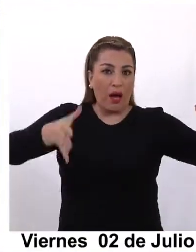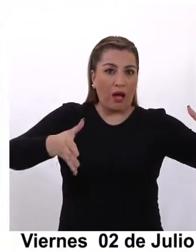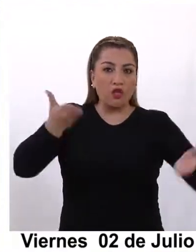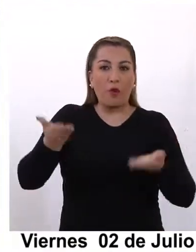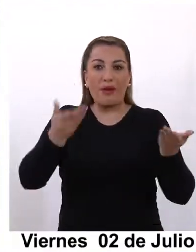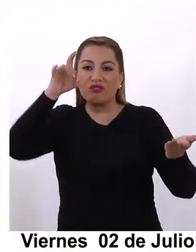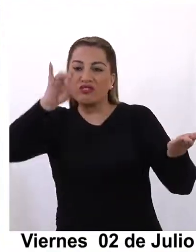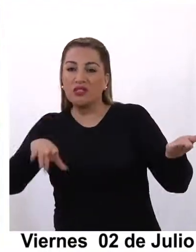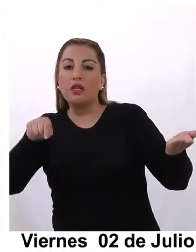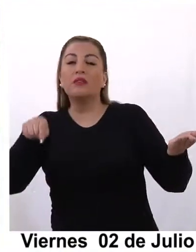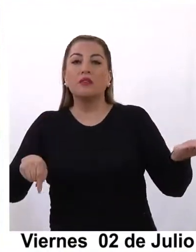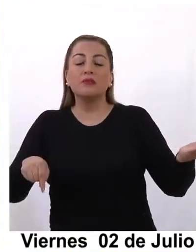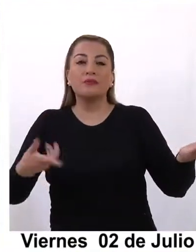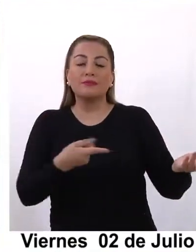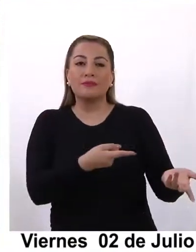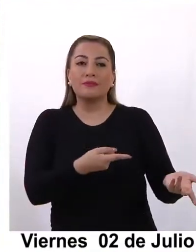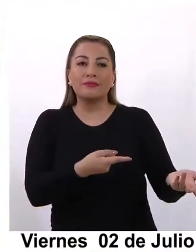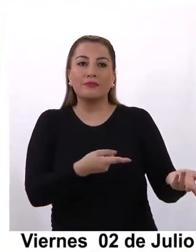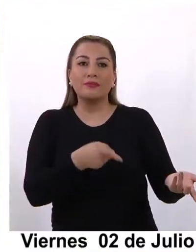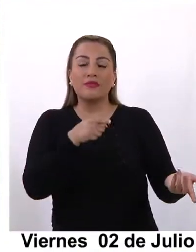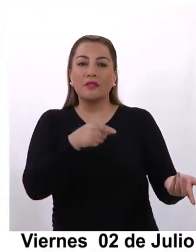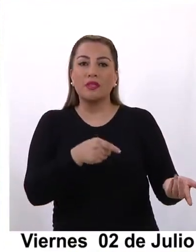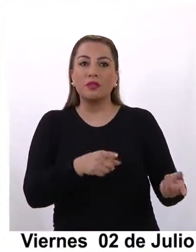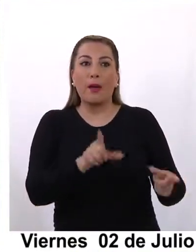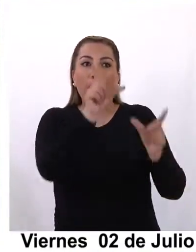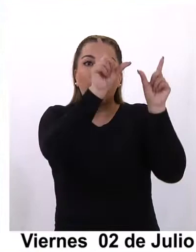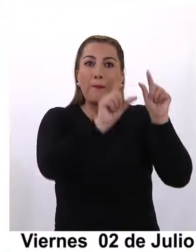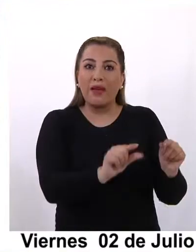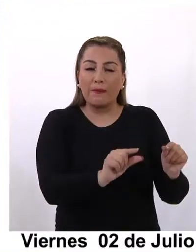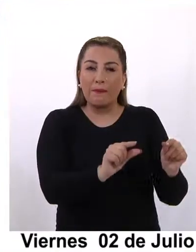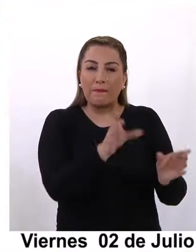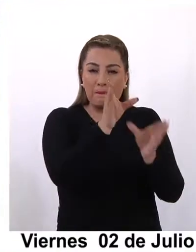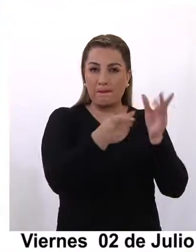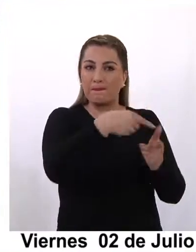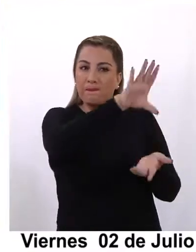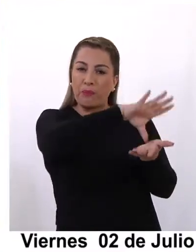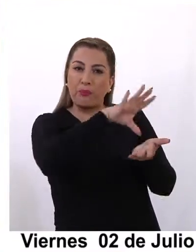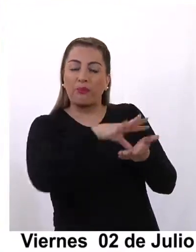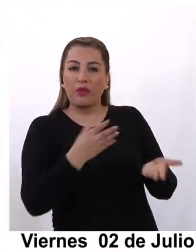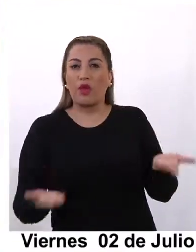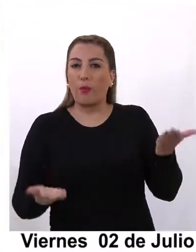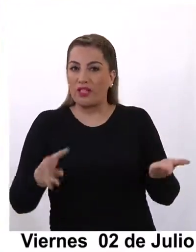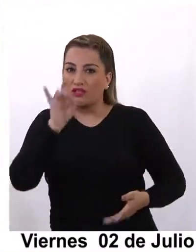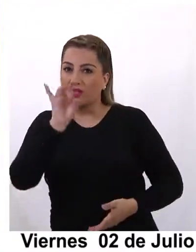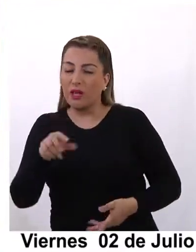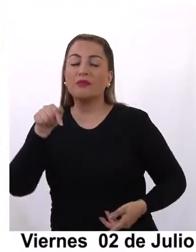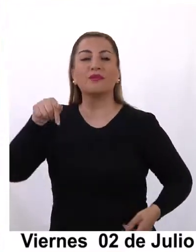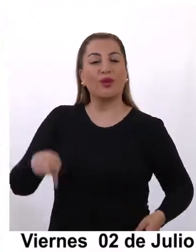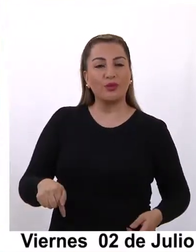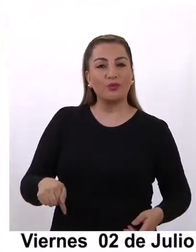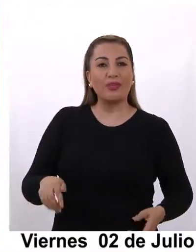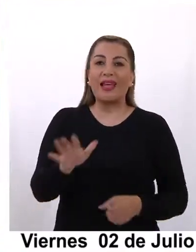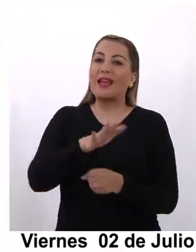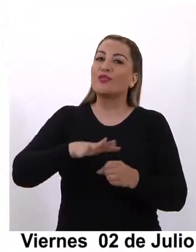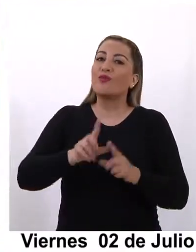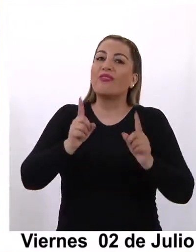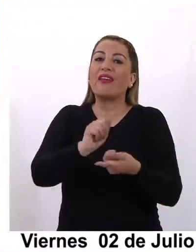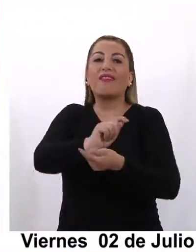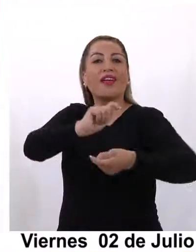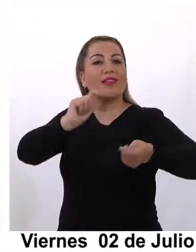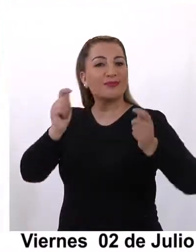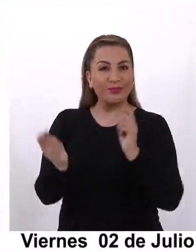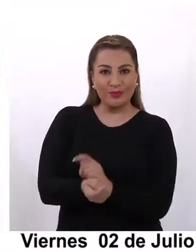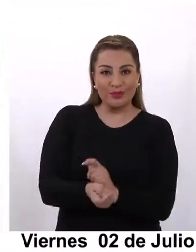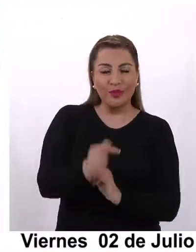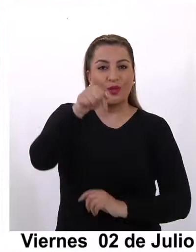nuestras, ellos en proporción han recibido mucho menos migrantes que Chile. Entonces creo que hoy día la situación tiene que cambiar,